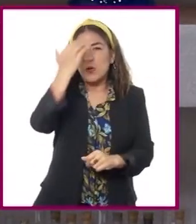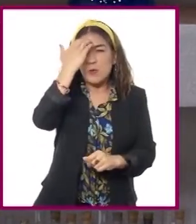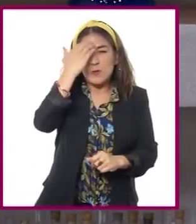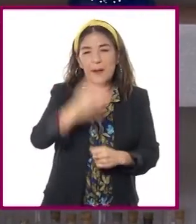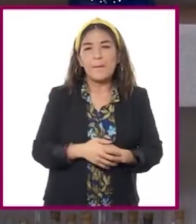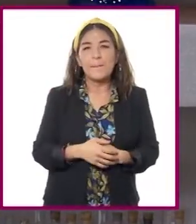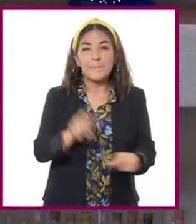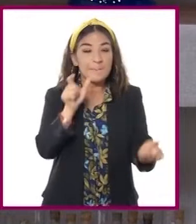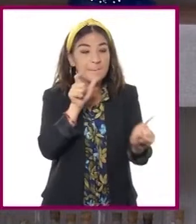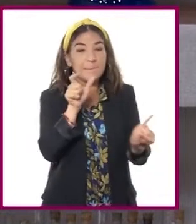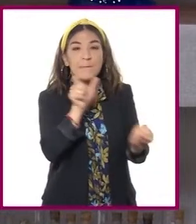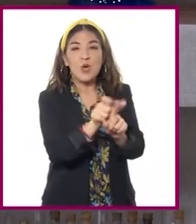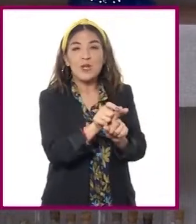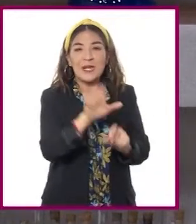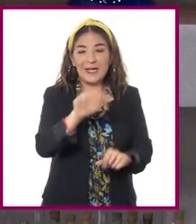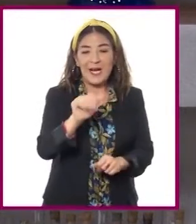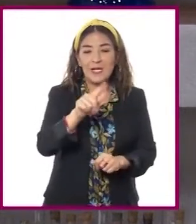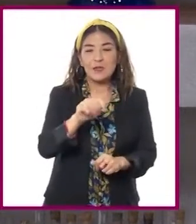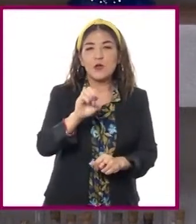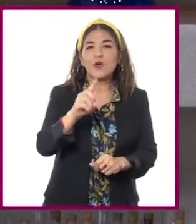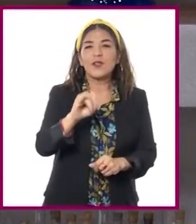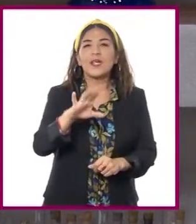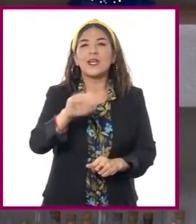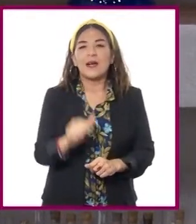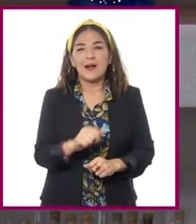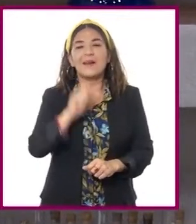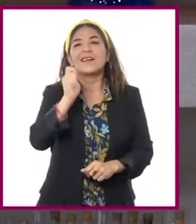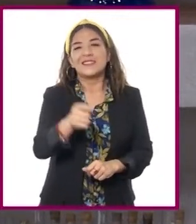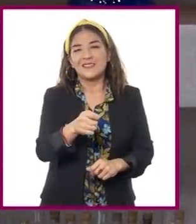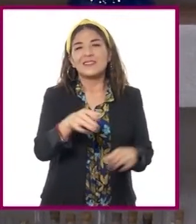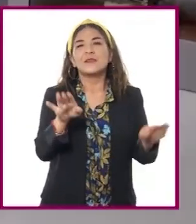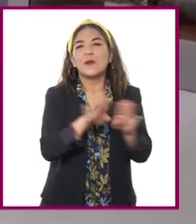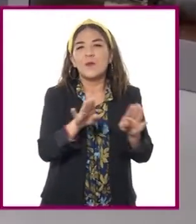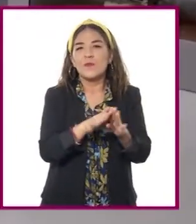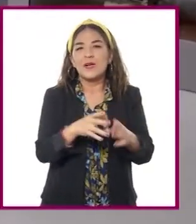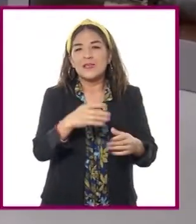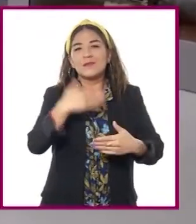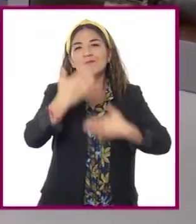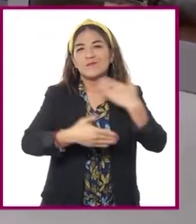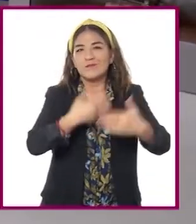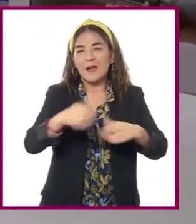como protección catódica por ánodo de sacrificio.